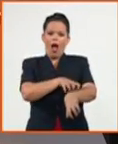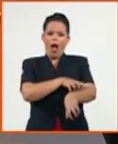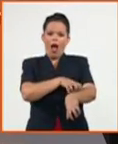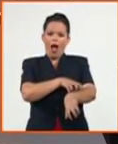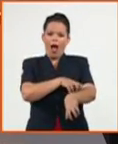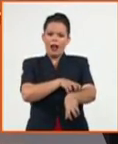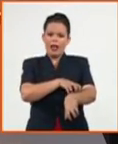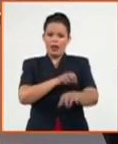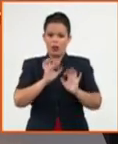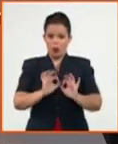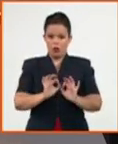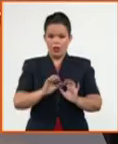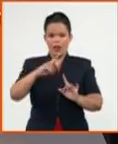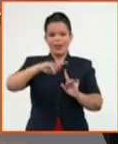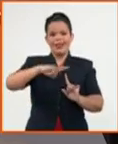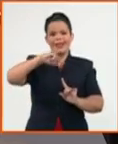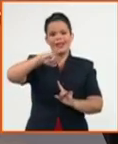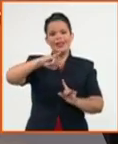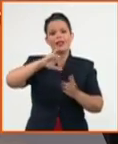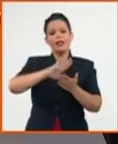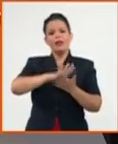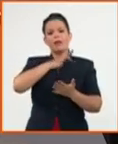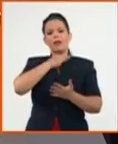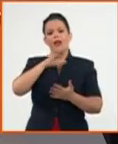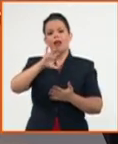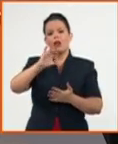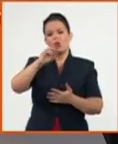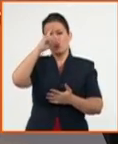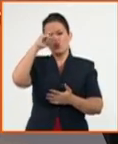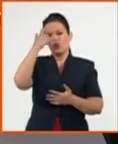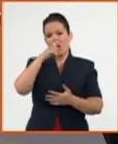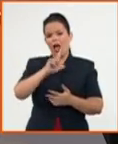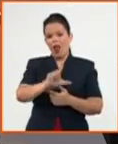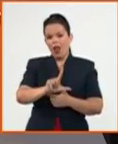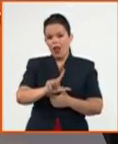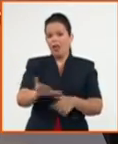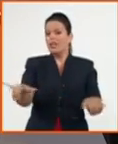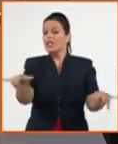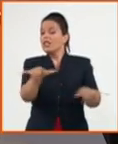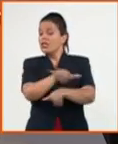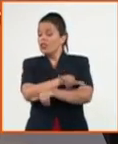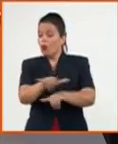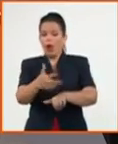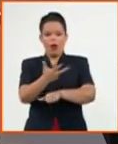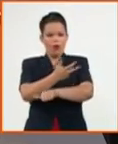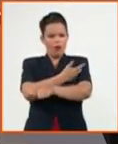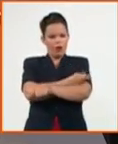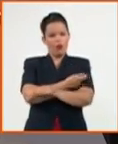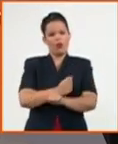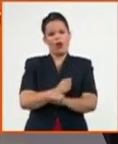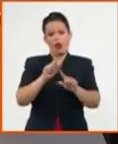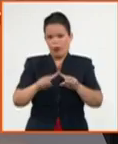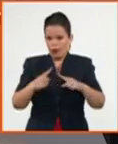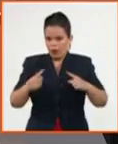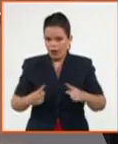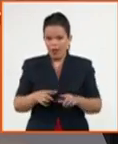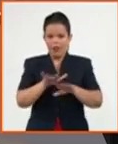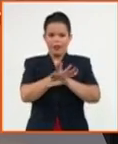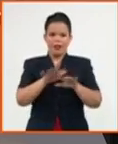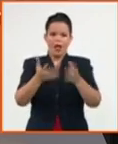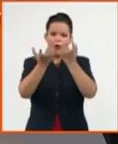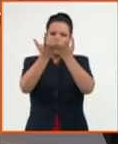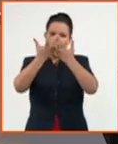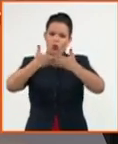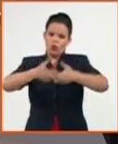bueno también van a ser vacunas ya están algunos lotes que no contienen este producto y en el transcurso de las próximas